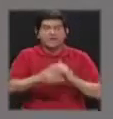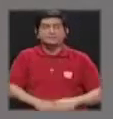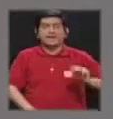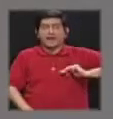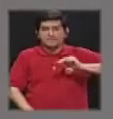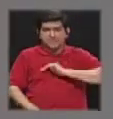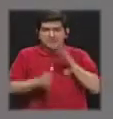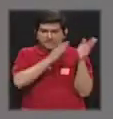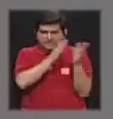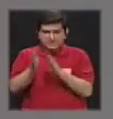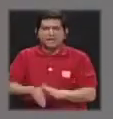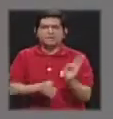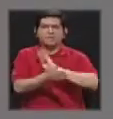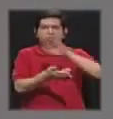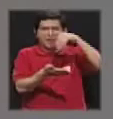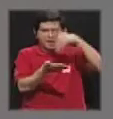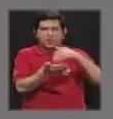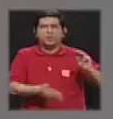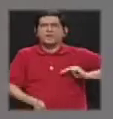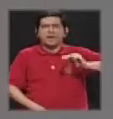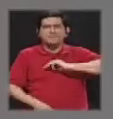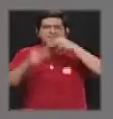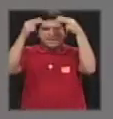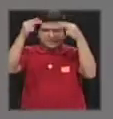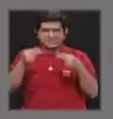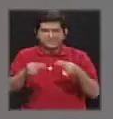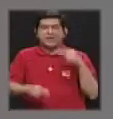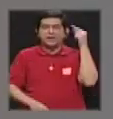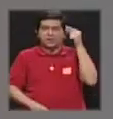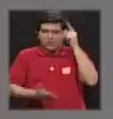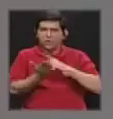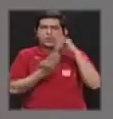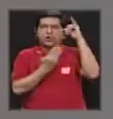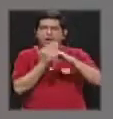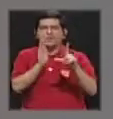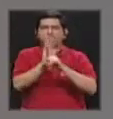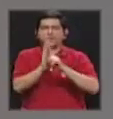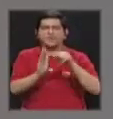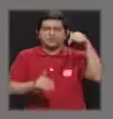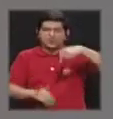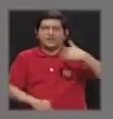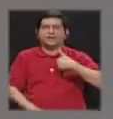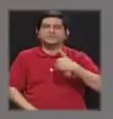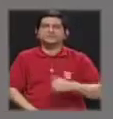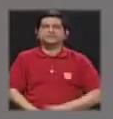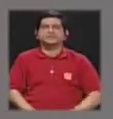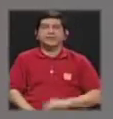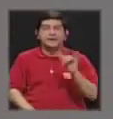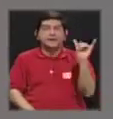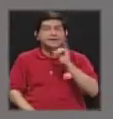Mideplan, al Banco Central y al Ministerio de Hacienda. Uh-huh. Y por supuesto el proyecto de ley, que aquí lo teníamos. Y también,